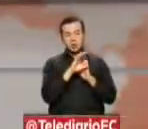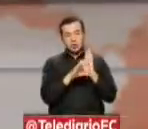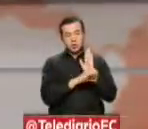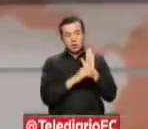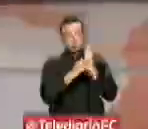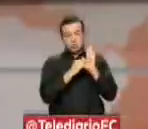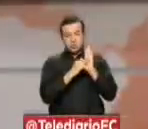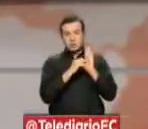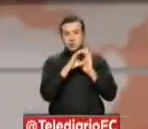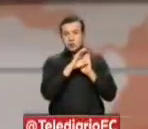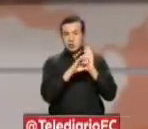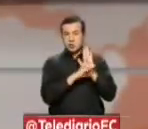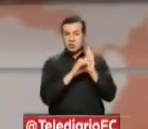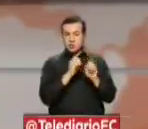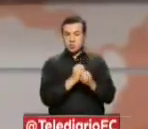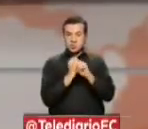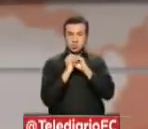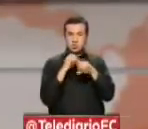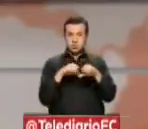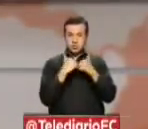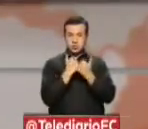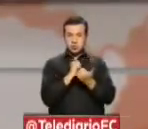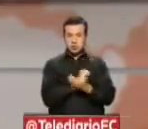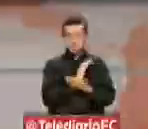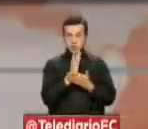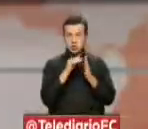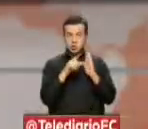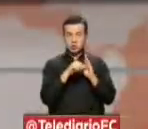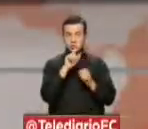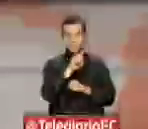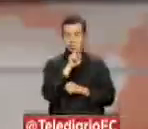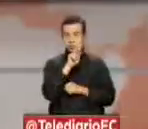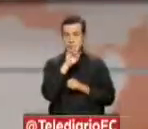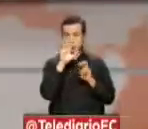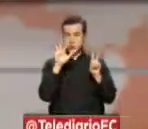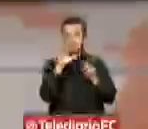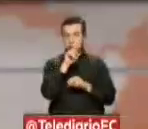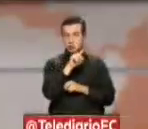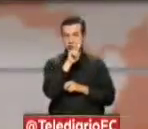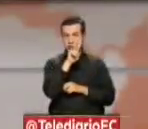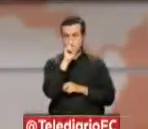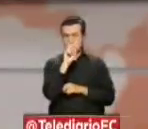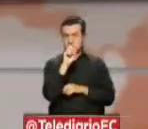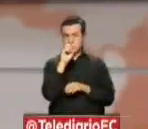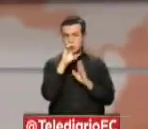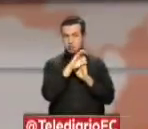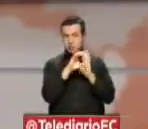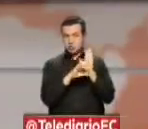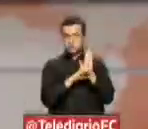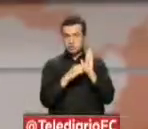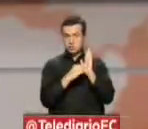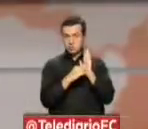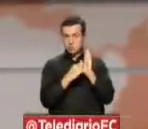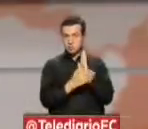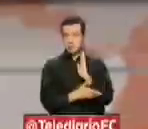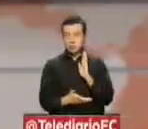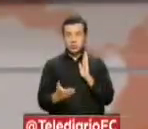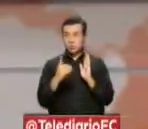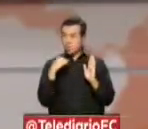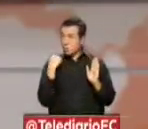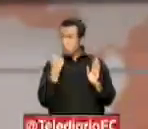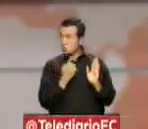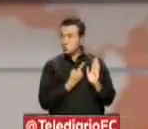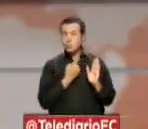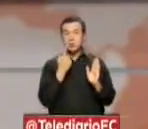se establece como obligaciones de los asambleístas en el artículo 127, 120 de la Constitución, en donde nosotros